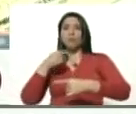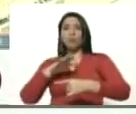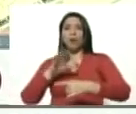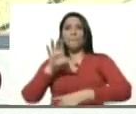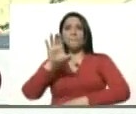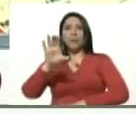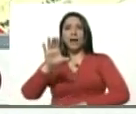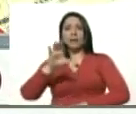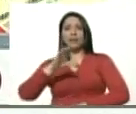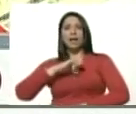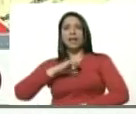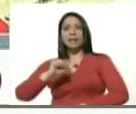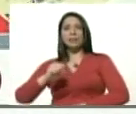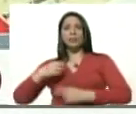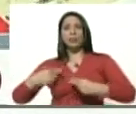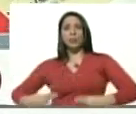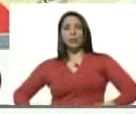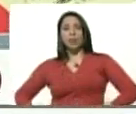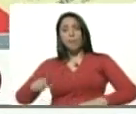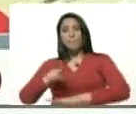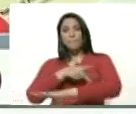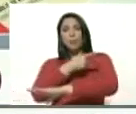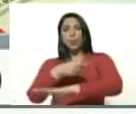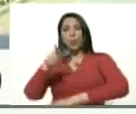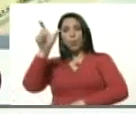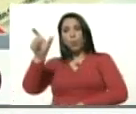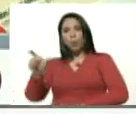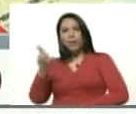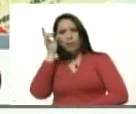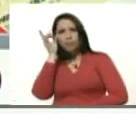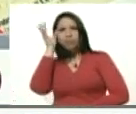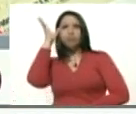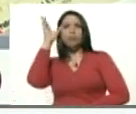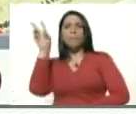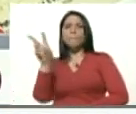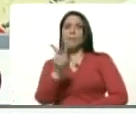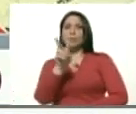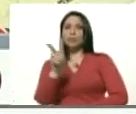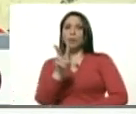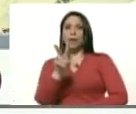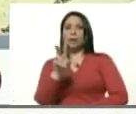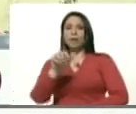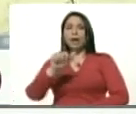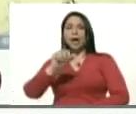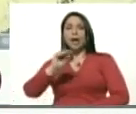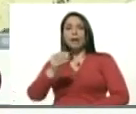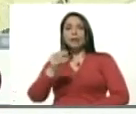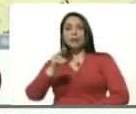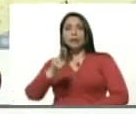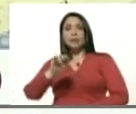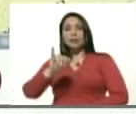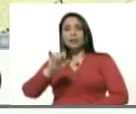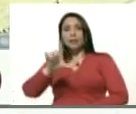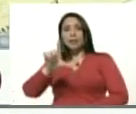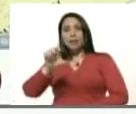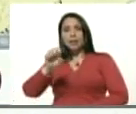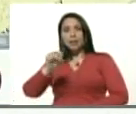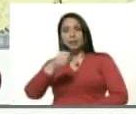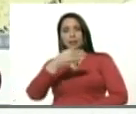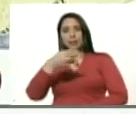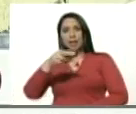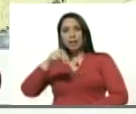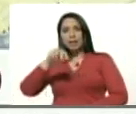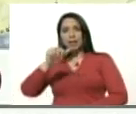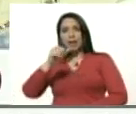es Humanidad al poeta y creador venezolano Aquiles Nasoa, en reconocimiento a